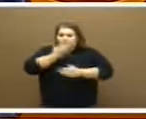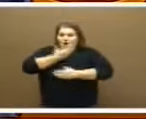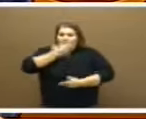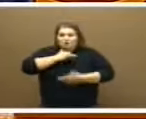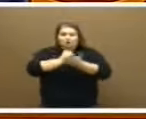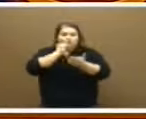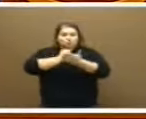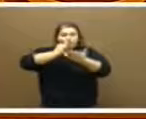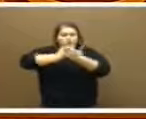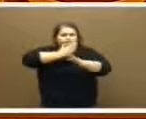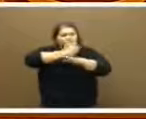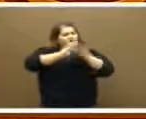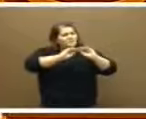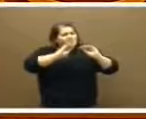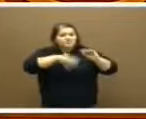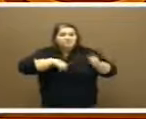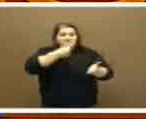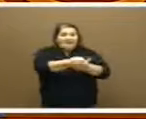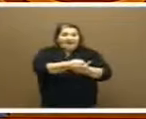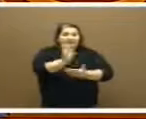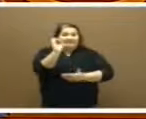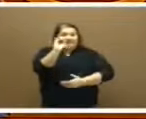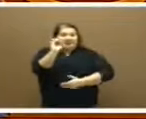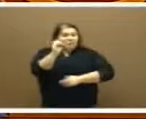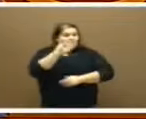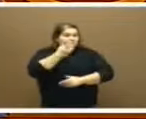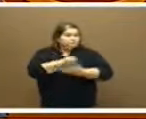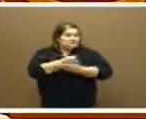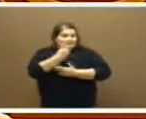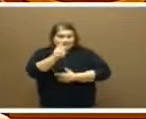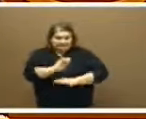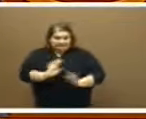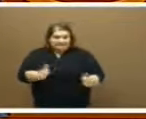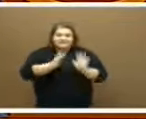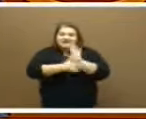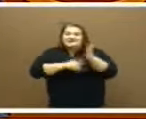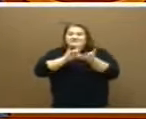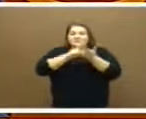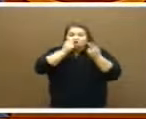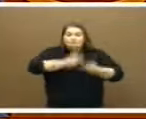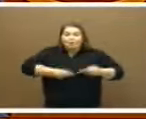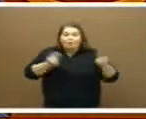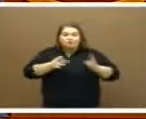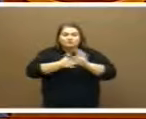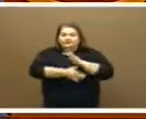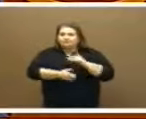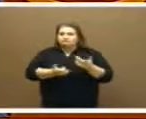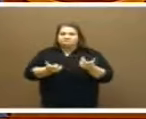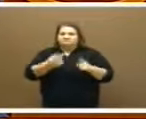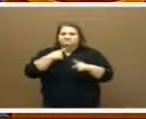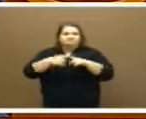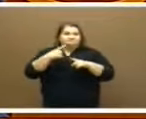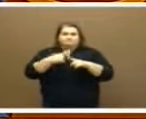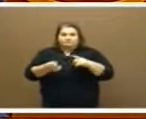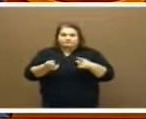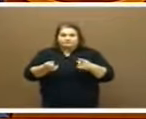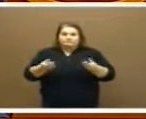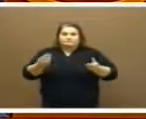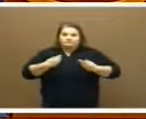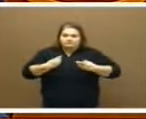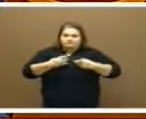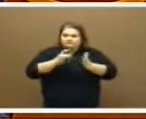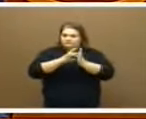a los institutos sin tampoco tener que pagar dinero si no tiene que pagar. Es decir, los servicios públicos son aquellas cuestiones que facilitan la vida y la